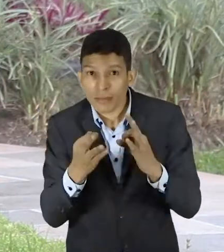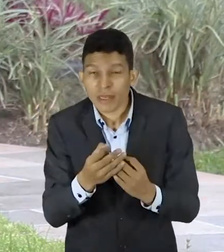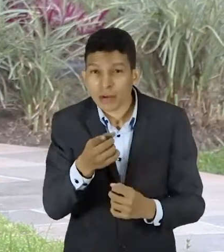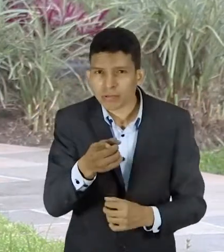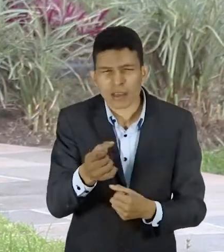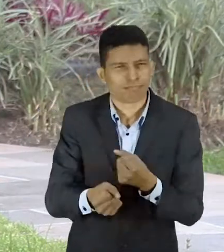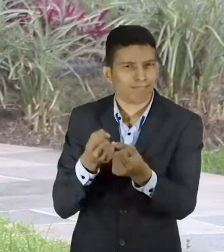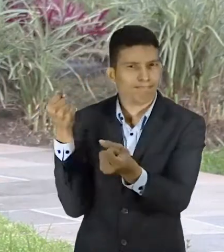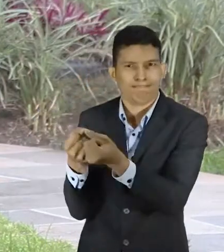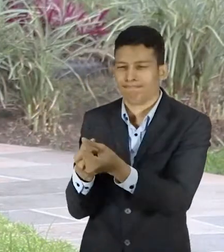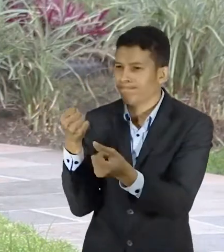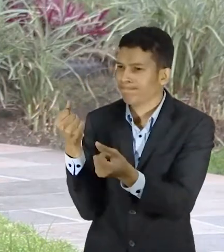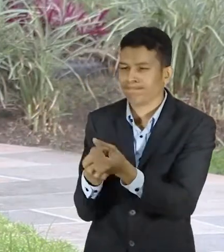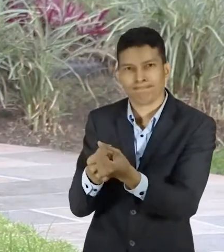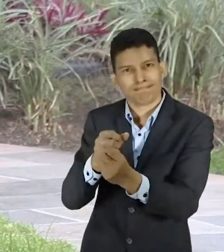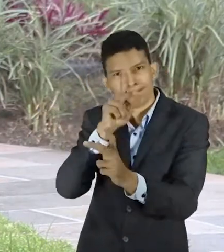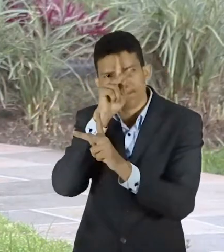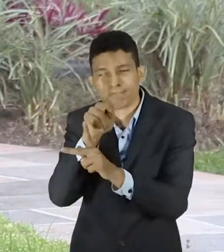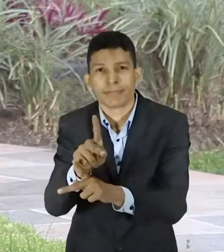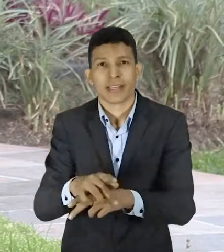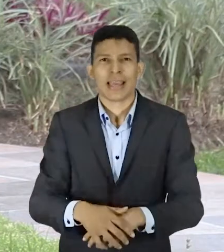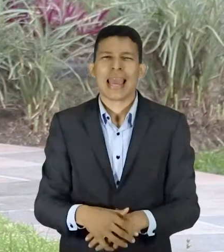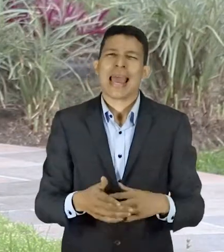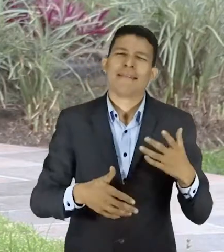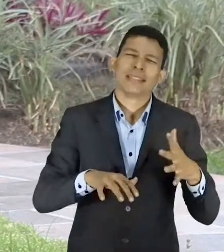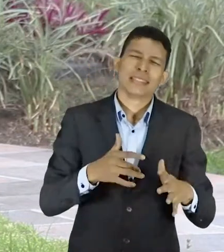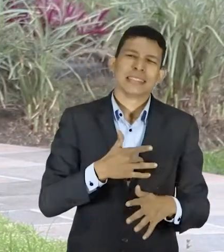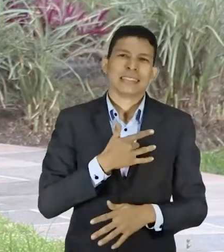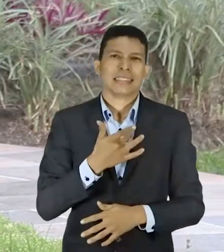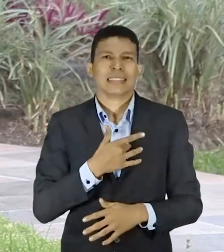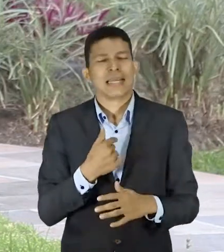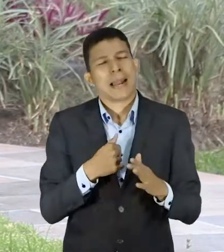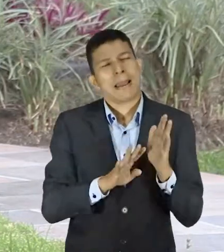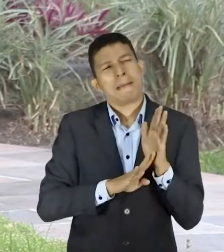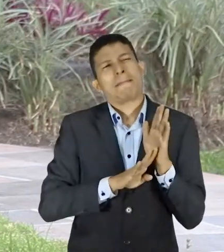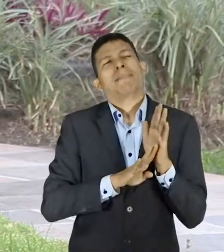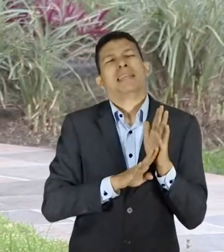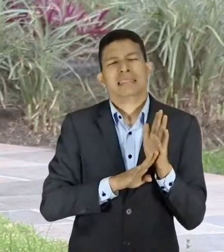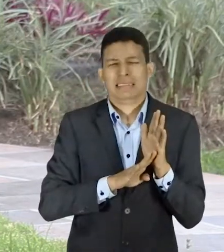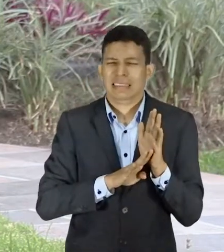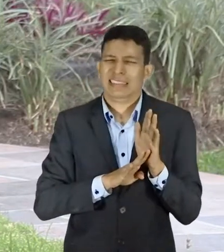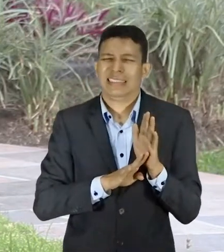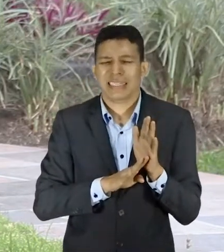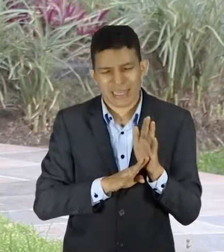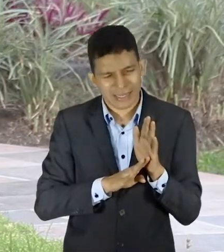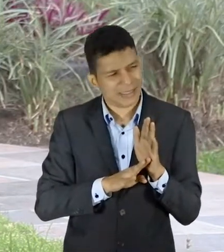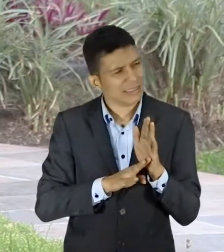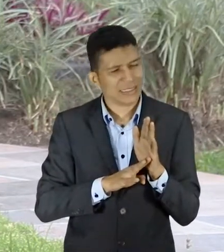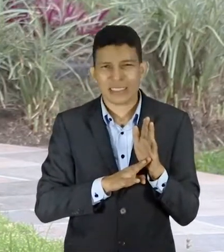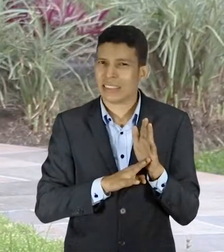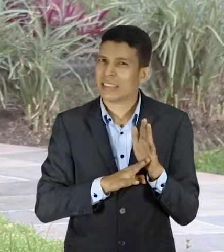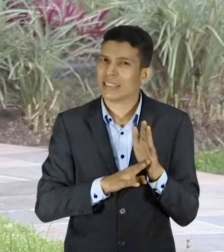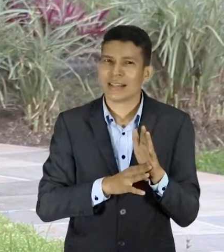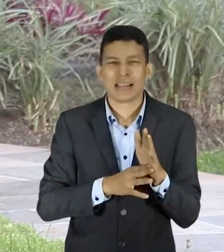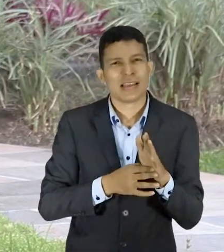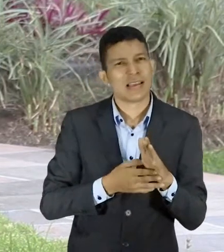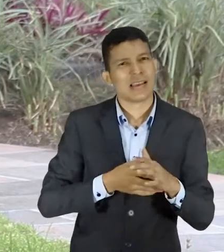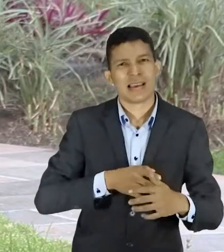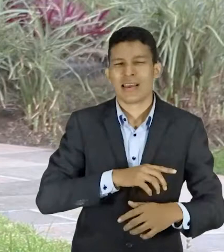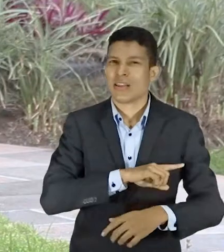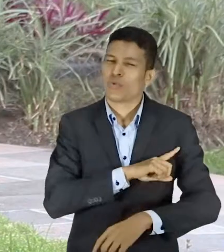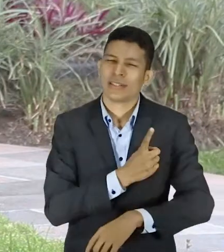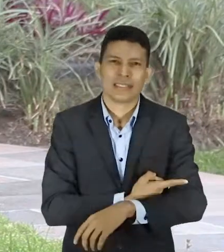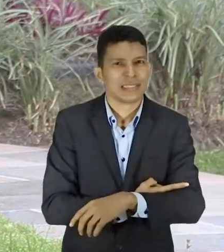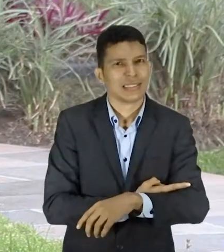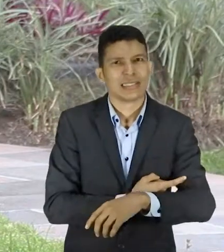en eso. A veces uno siente que no va a salir, que no va a salir,